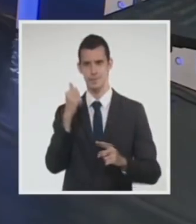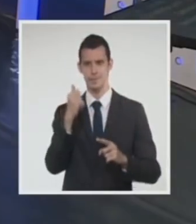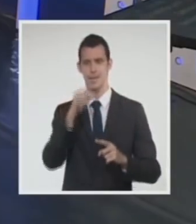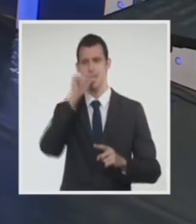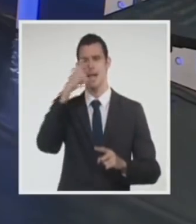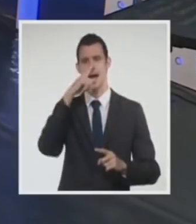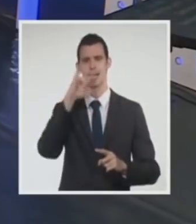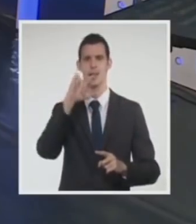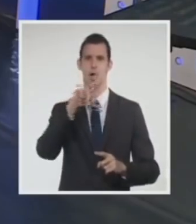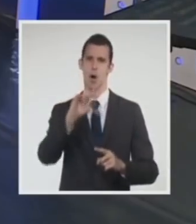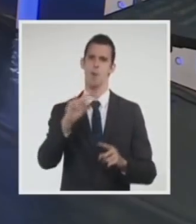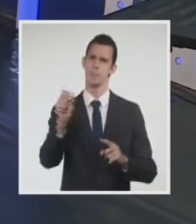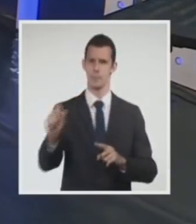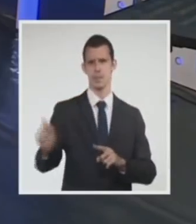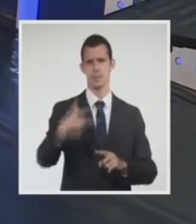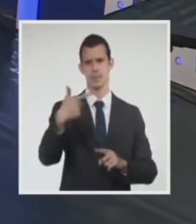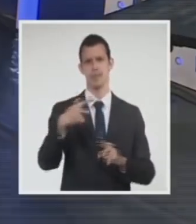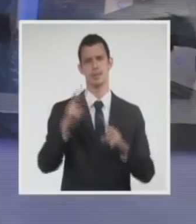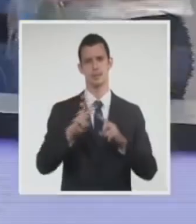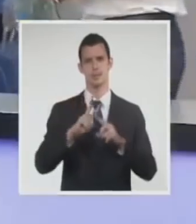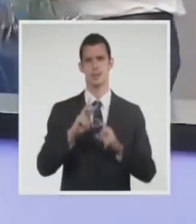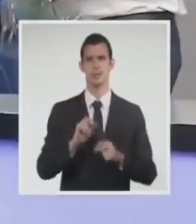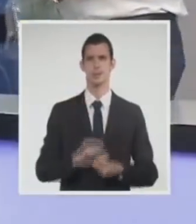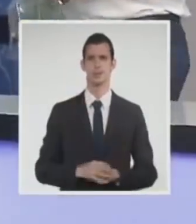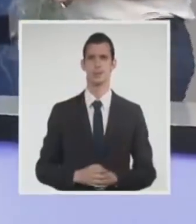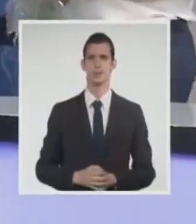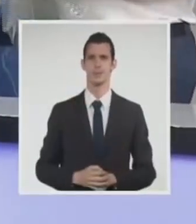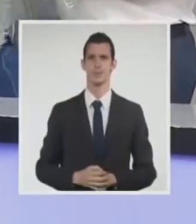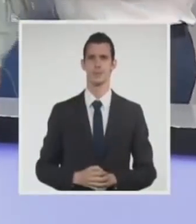Cirio, vicepresidente del ICRT.